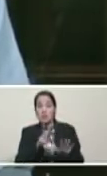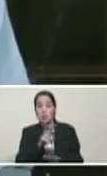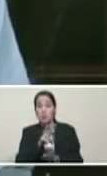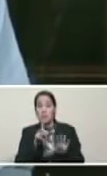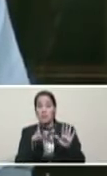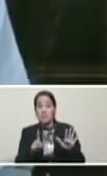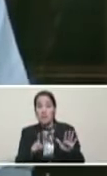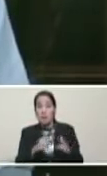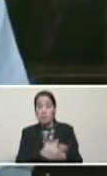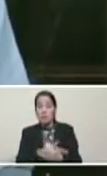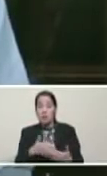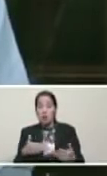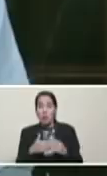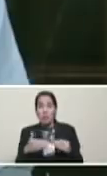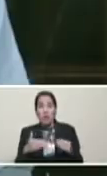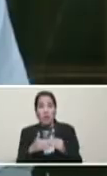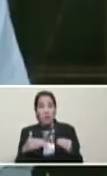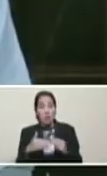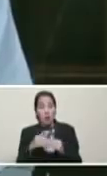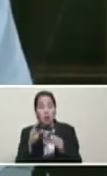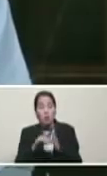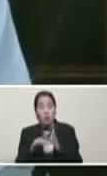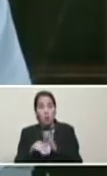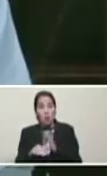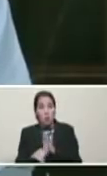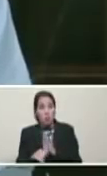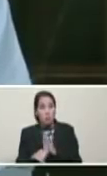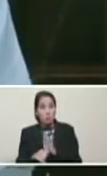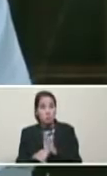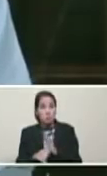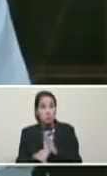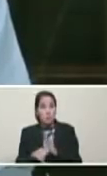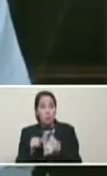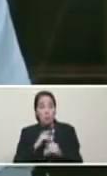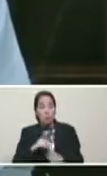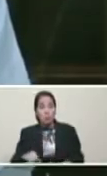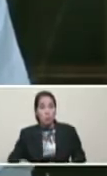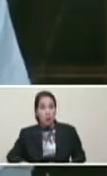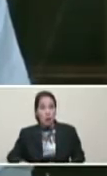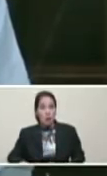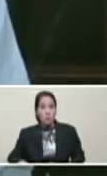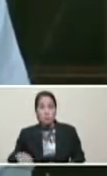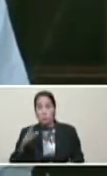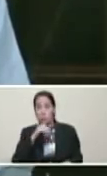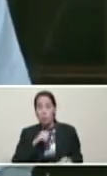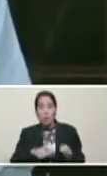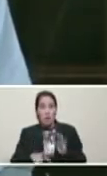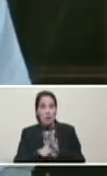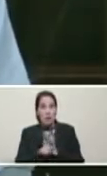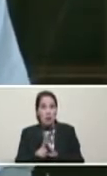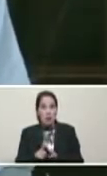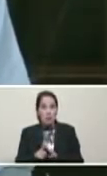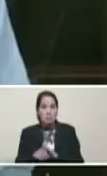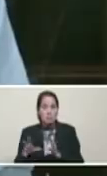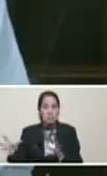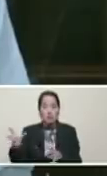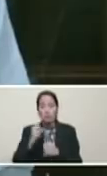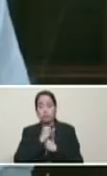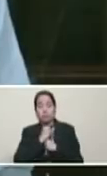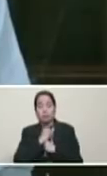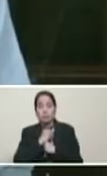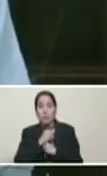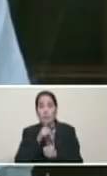de dólares que nos tienen secuestrado el nuevo banco en portugal de manera ilegal secuestrado mil